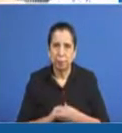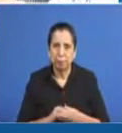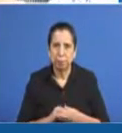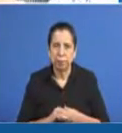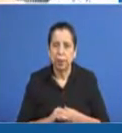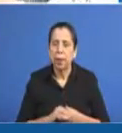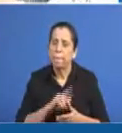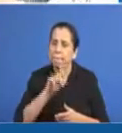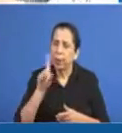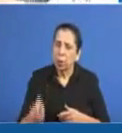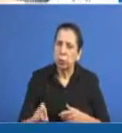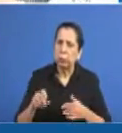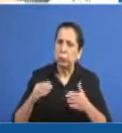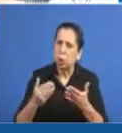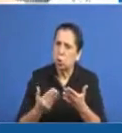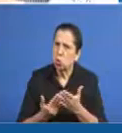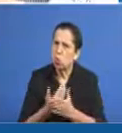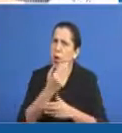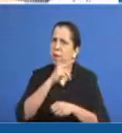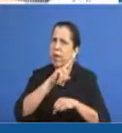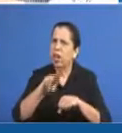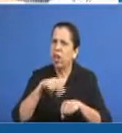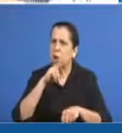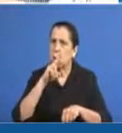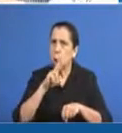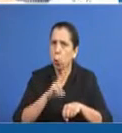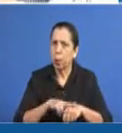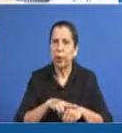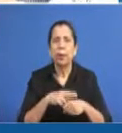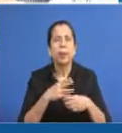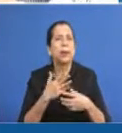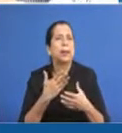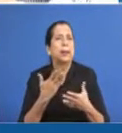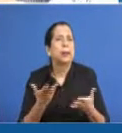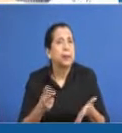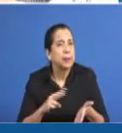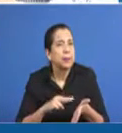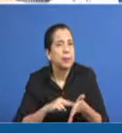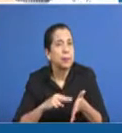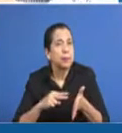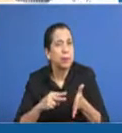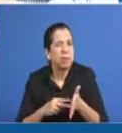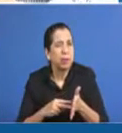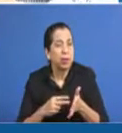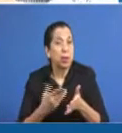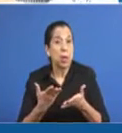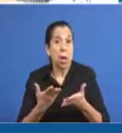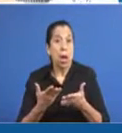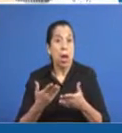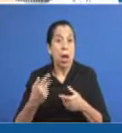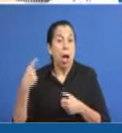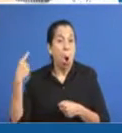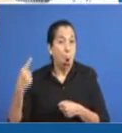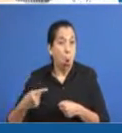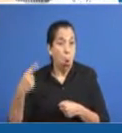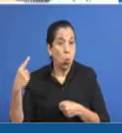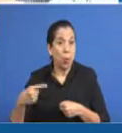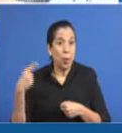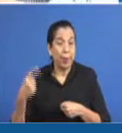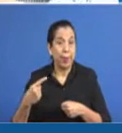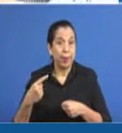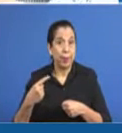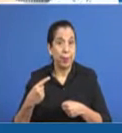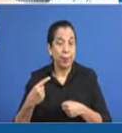normalidad incluiría en algún momento, o se está contemplando en algún momento, establecer la obligatoriedad que en el